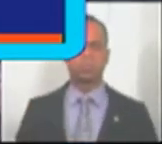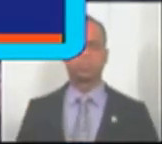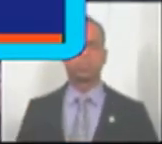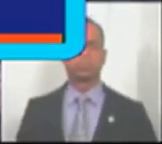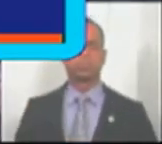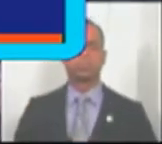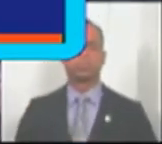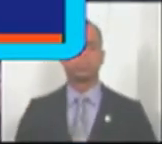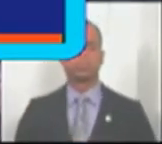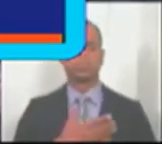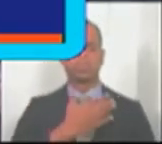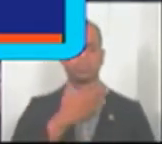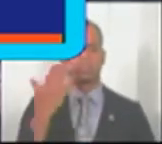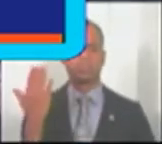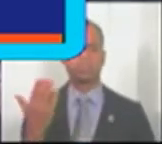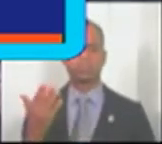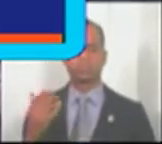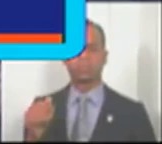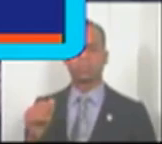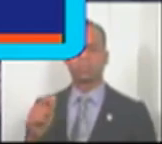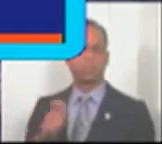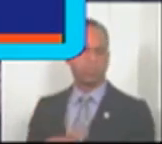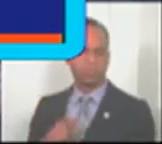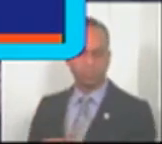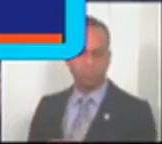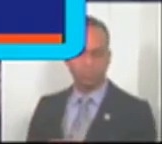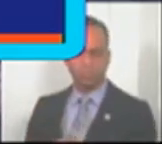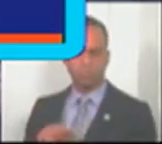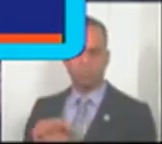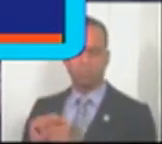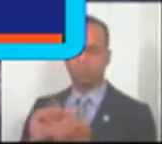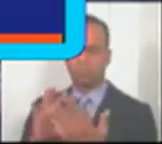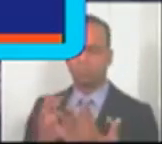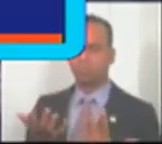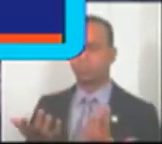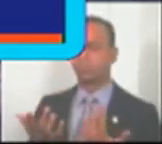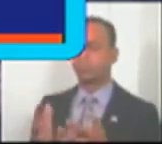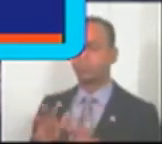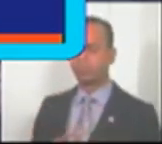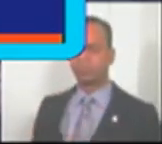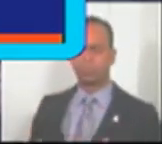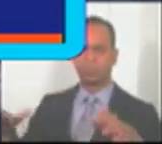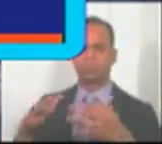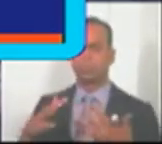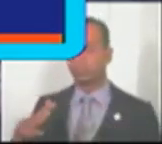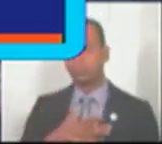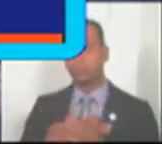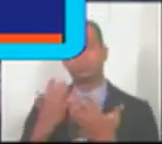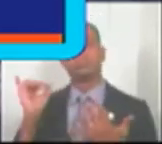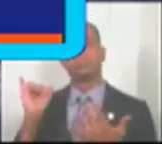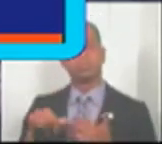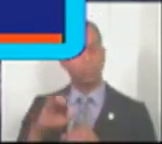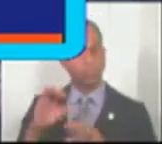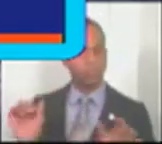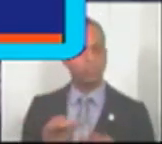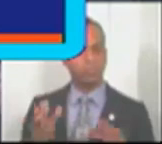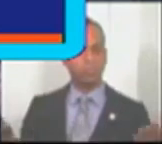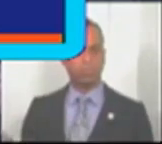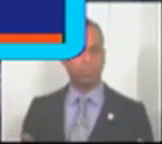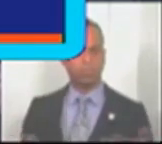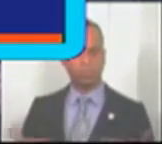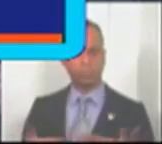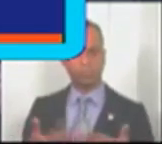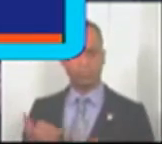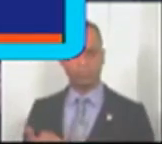no tenía ni la barrera del tiempo ni la barrera del espacio. O sea, esto que estamos haciendo aquí, a